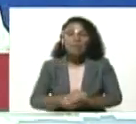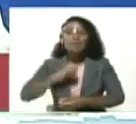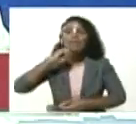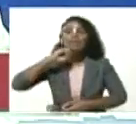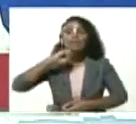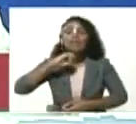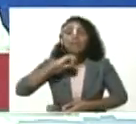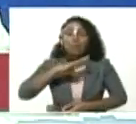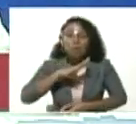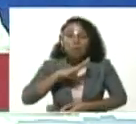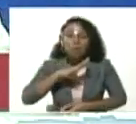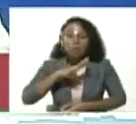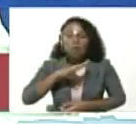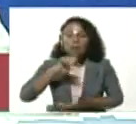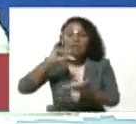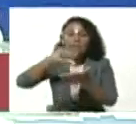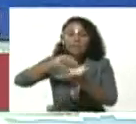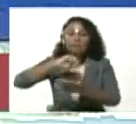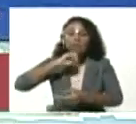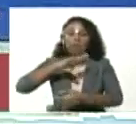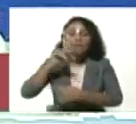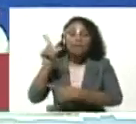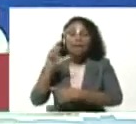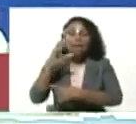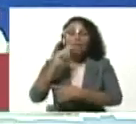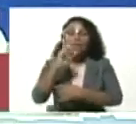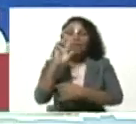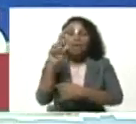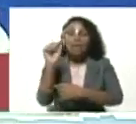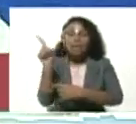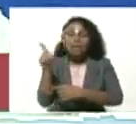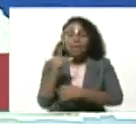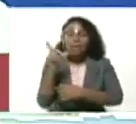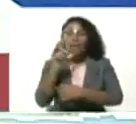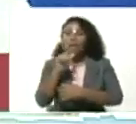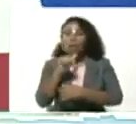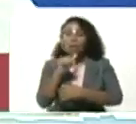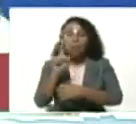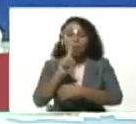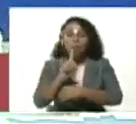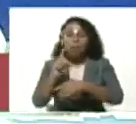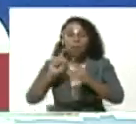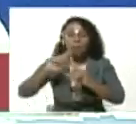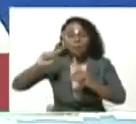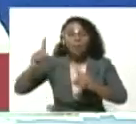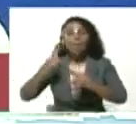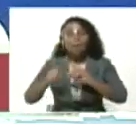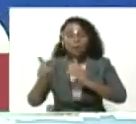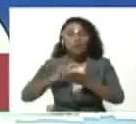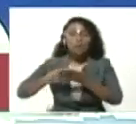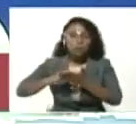histórico, el centro de Tovar, por ahora no va a estar energizado, pero vamos a resolverlo.